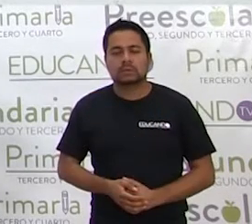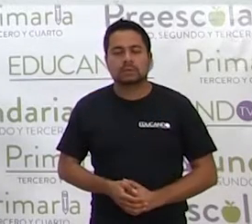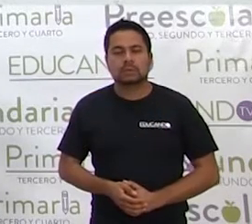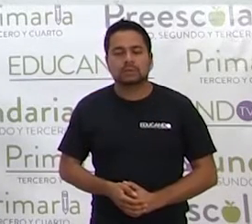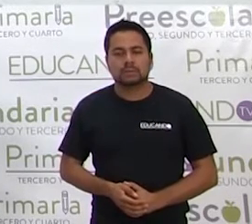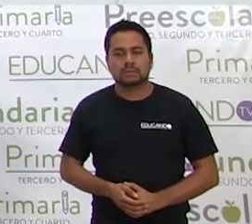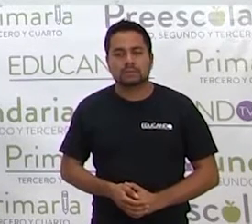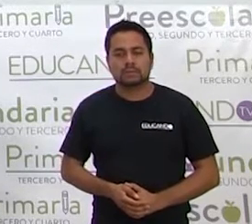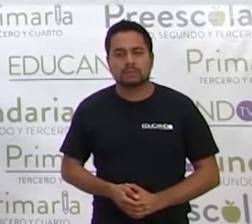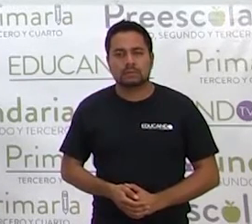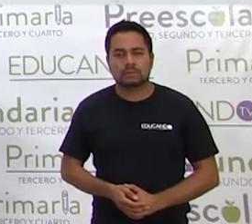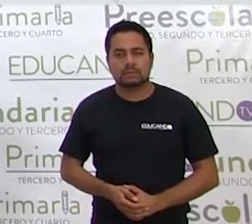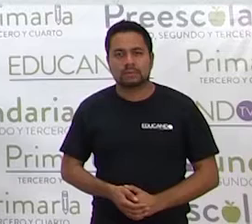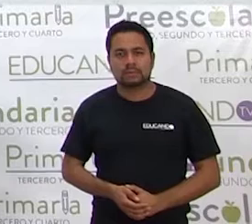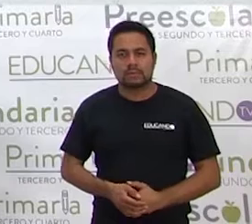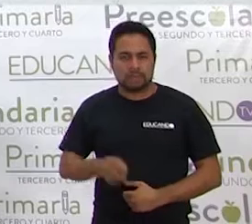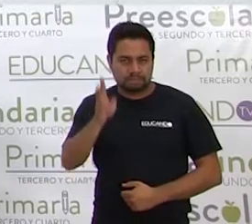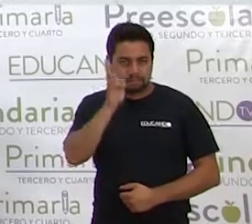hacer la comprobación